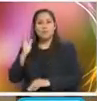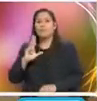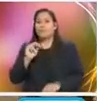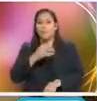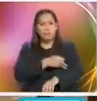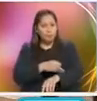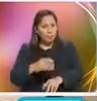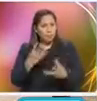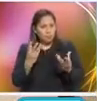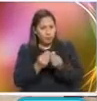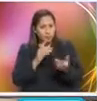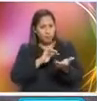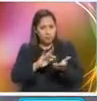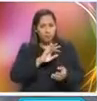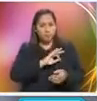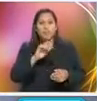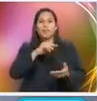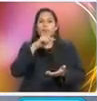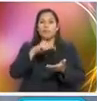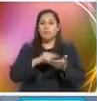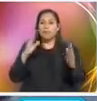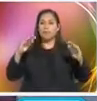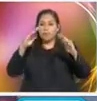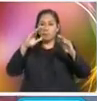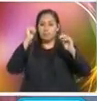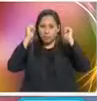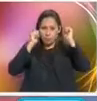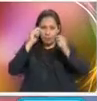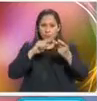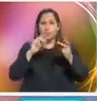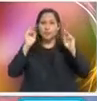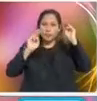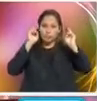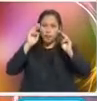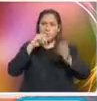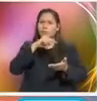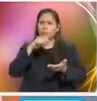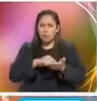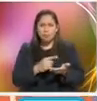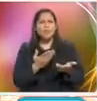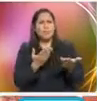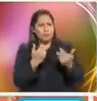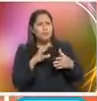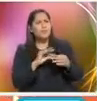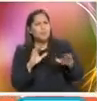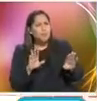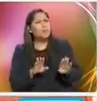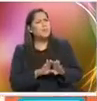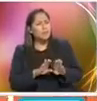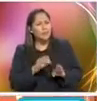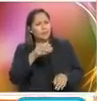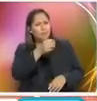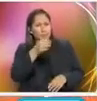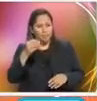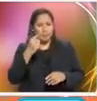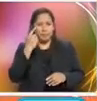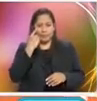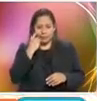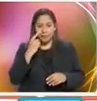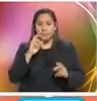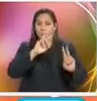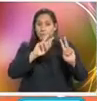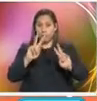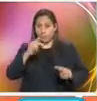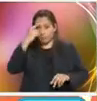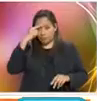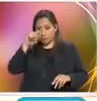la familia. Zonas arqueológicas, museos, centros culturales, recintos. Cuéntanos cómo está esto. Bueno, Un Verano para Ti